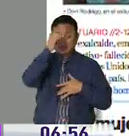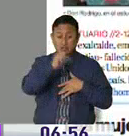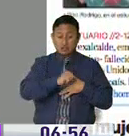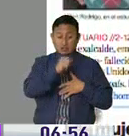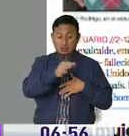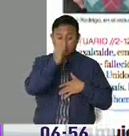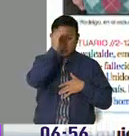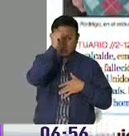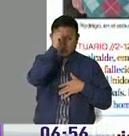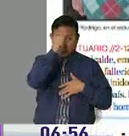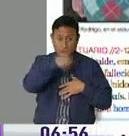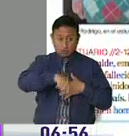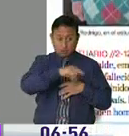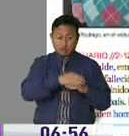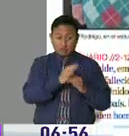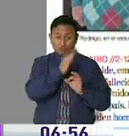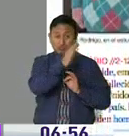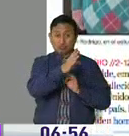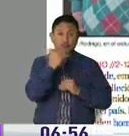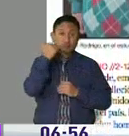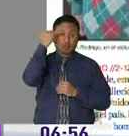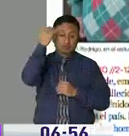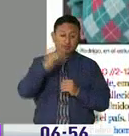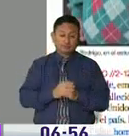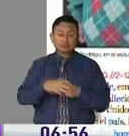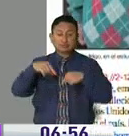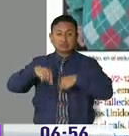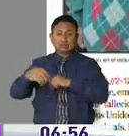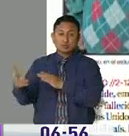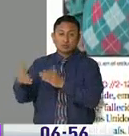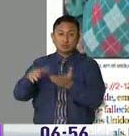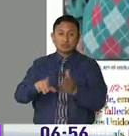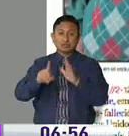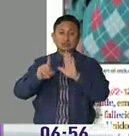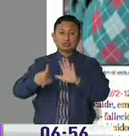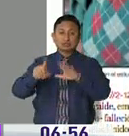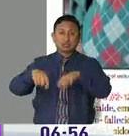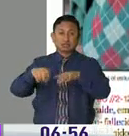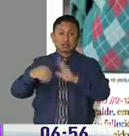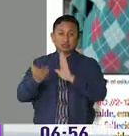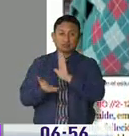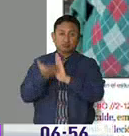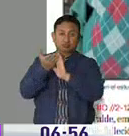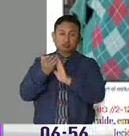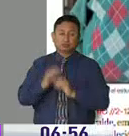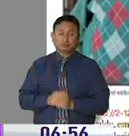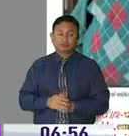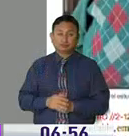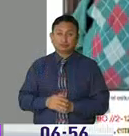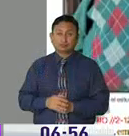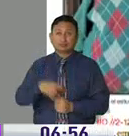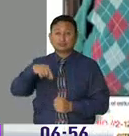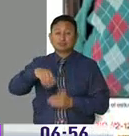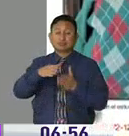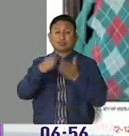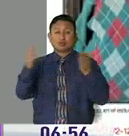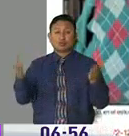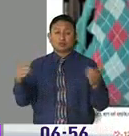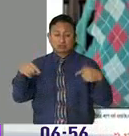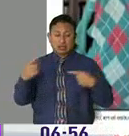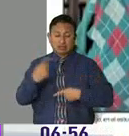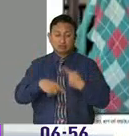de homicidios en el país aumentó en 6 meses. Títulos principales que tiene Diario El Comercio que ya está en circulación.